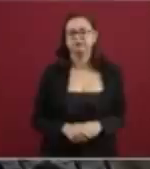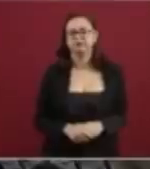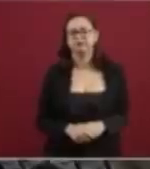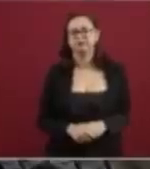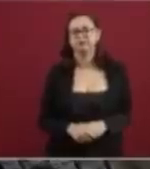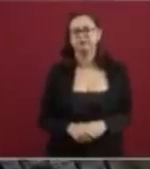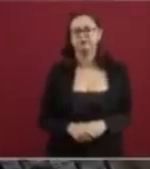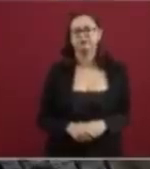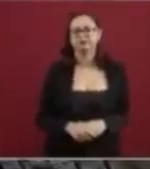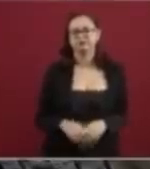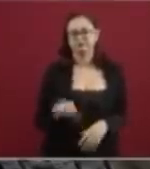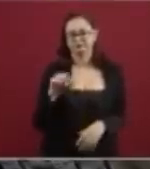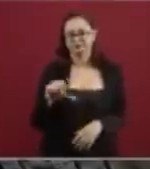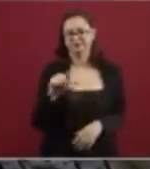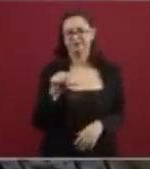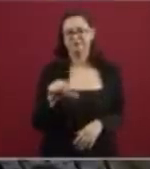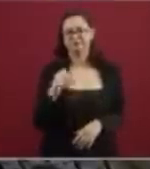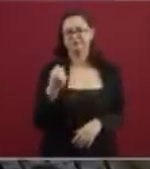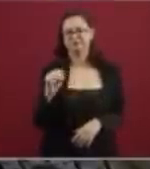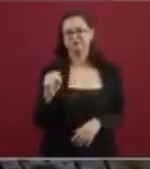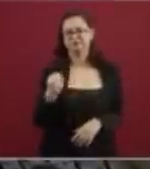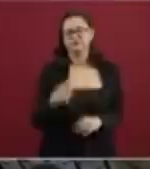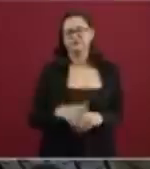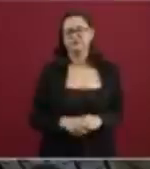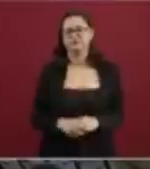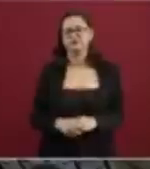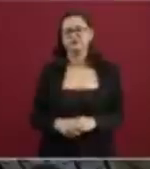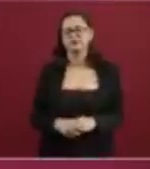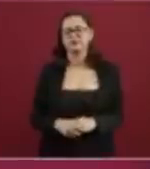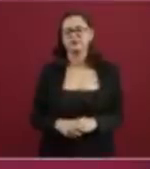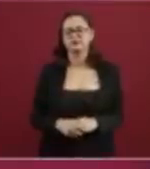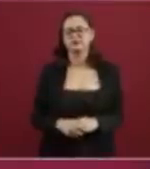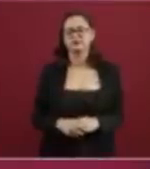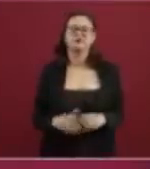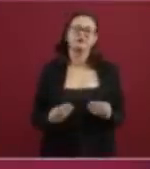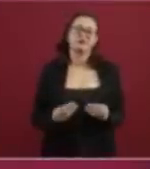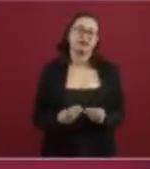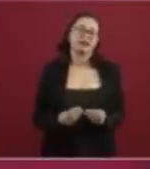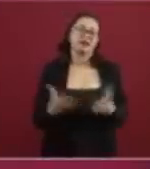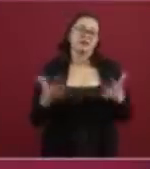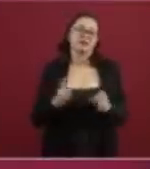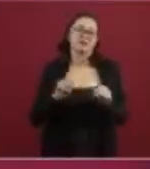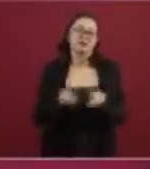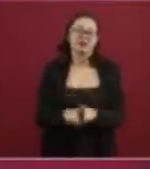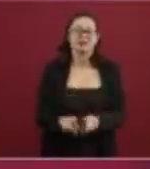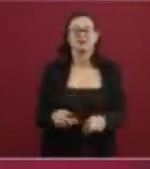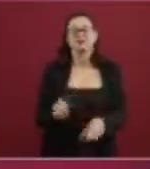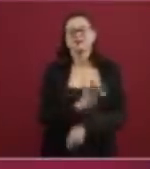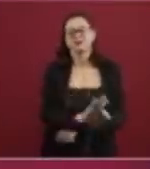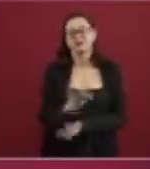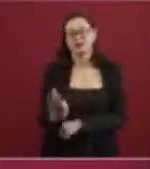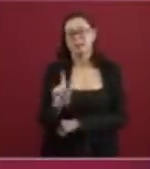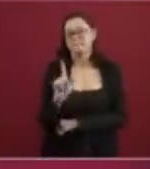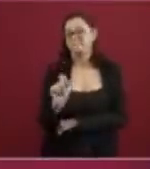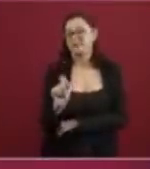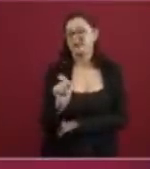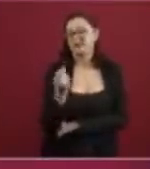el día 16, y desde luego el 20 de noviembre, que